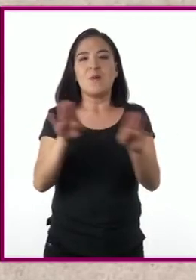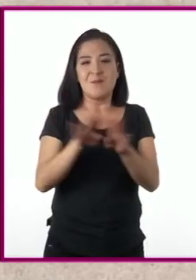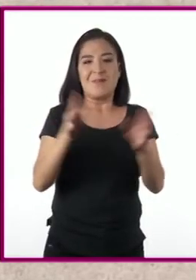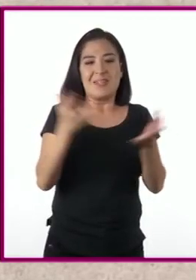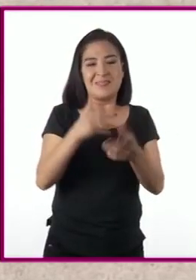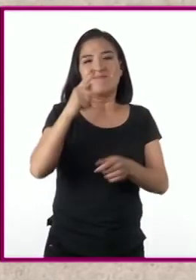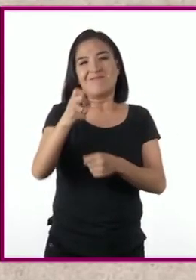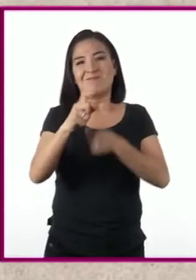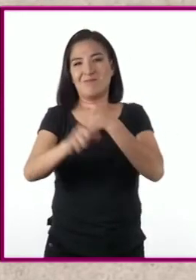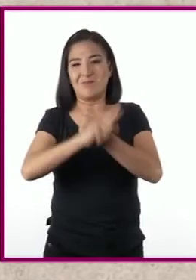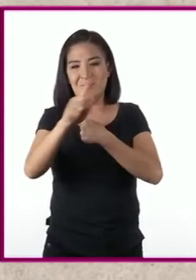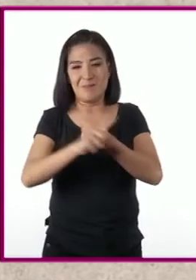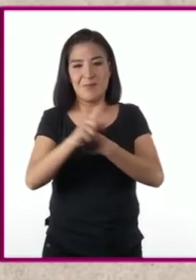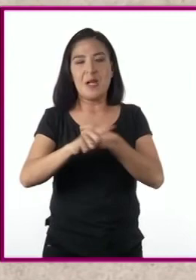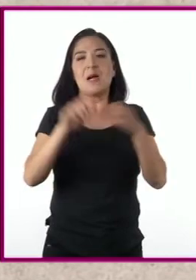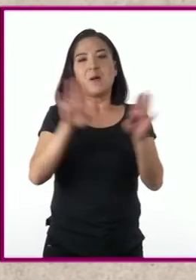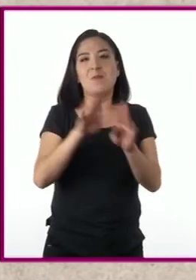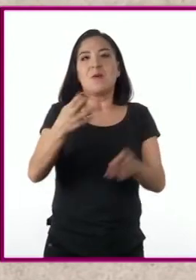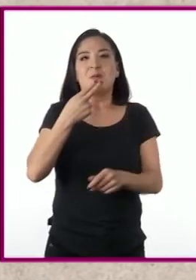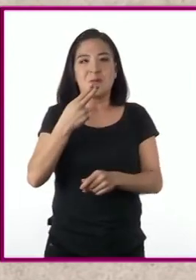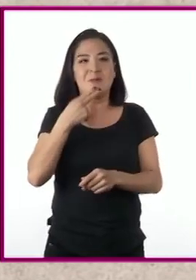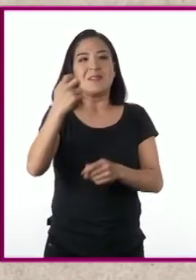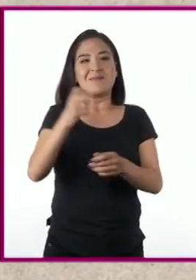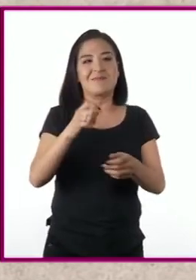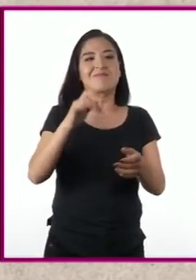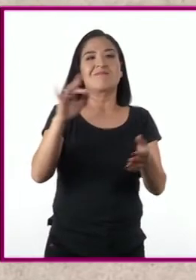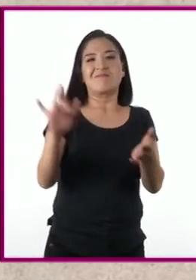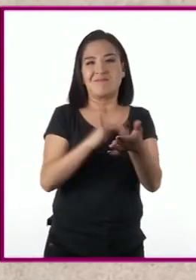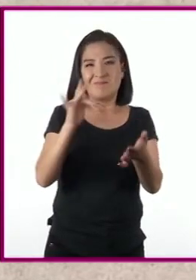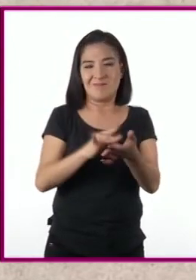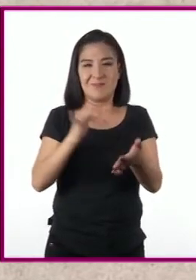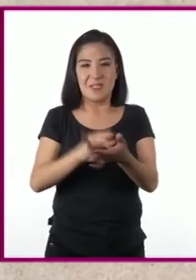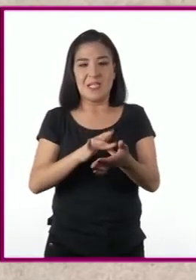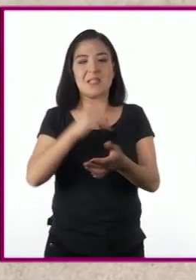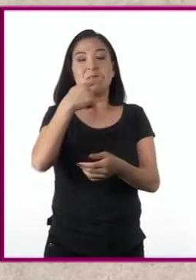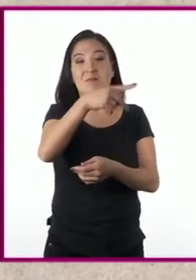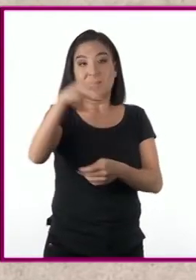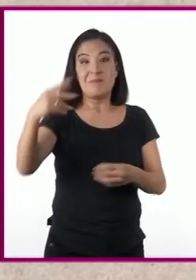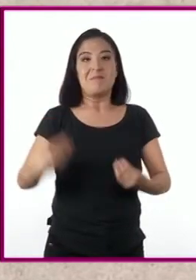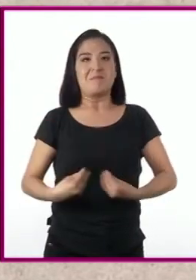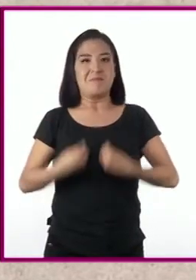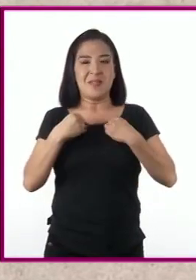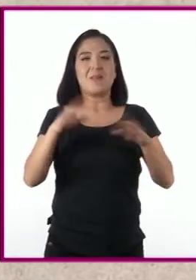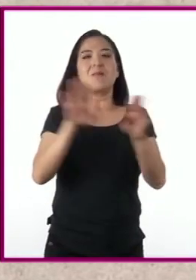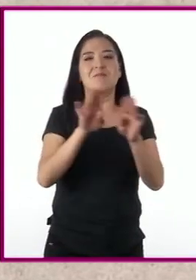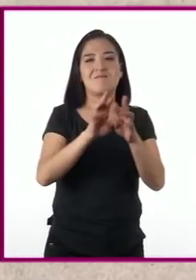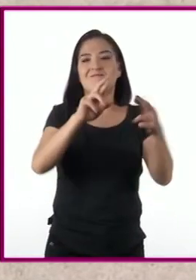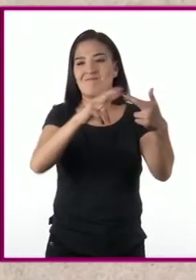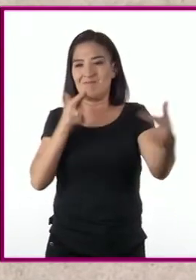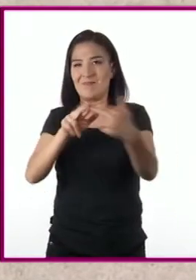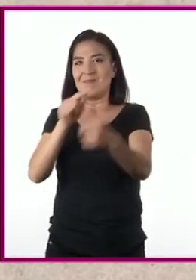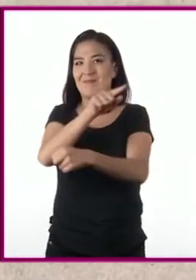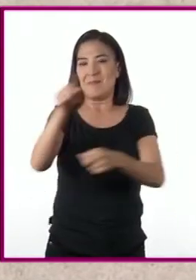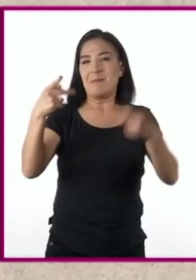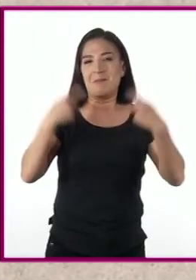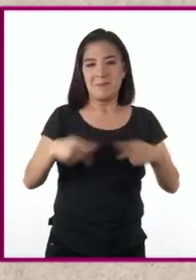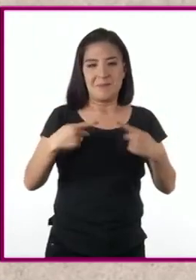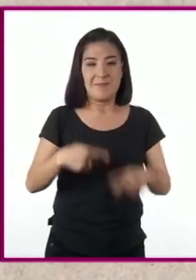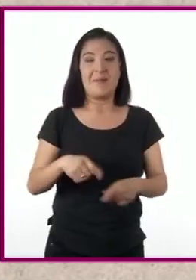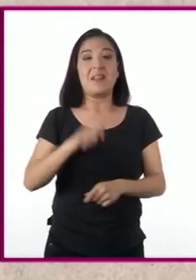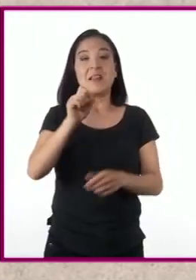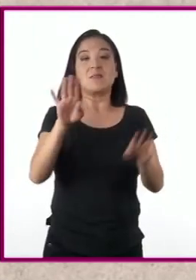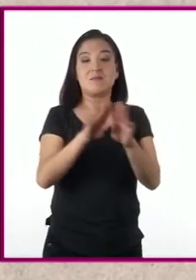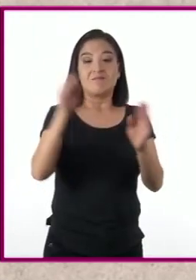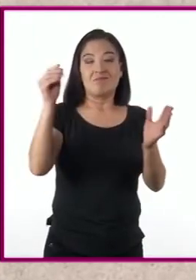consecuencias de este uso masivo de los dispositivos móviles en sus vidas y en sus relaciones con los demás. Los